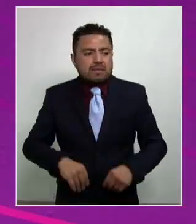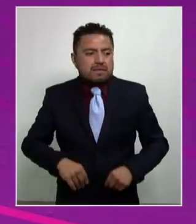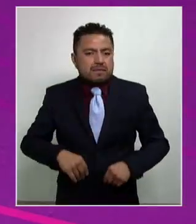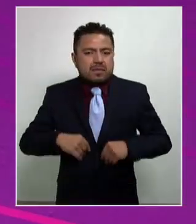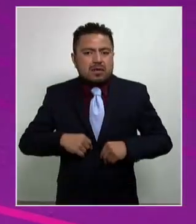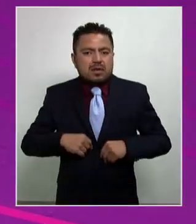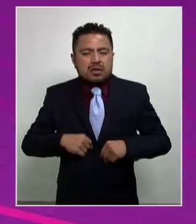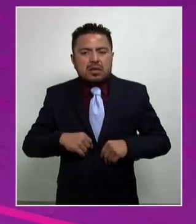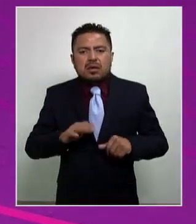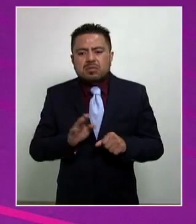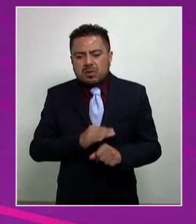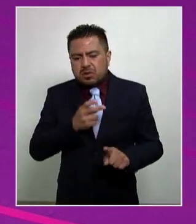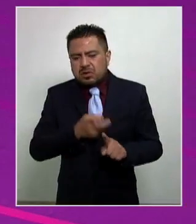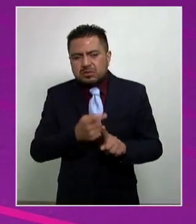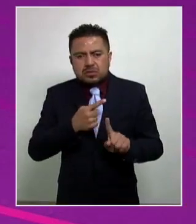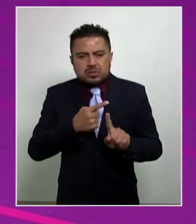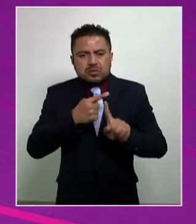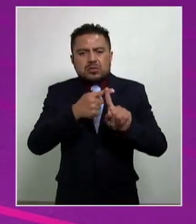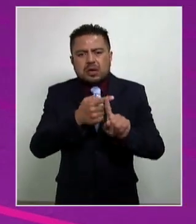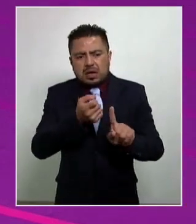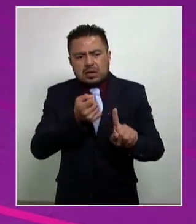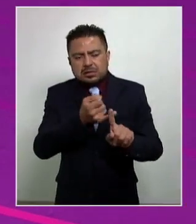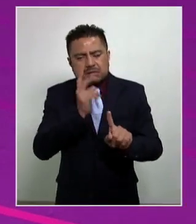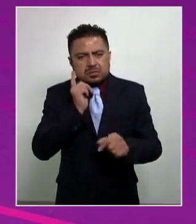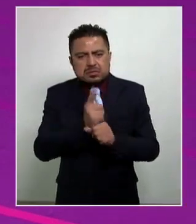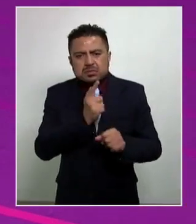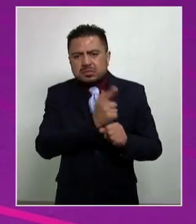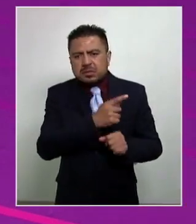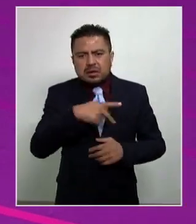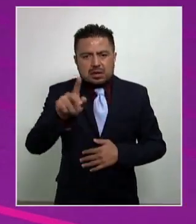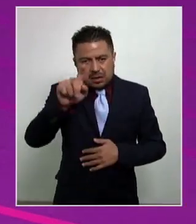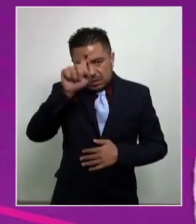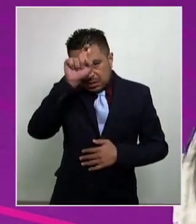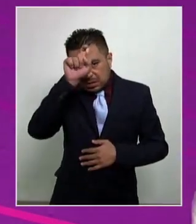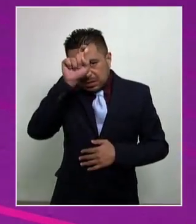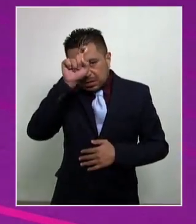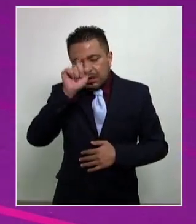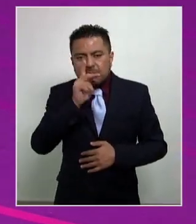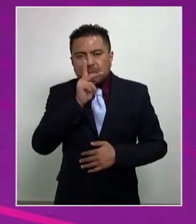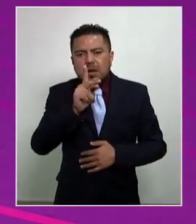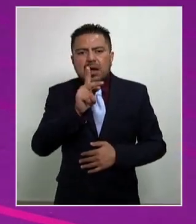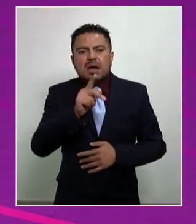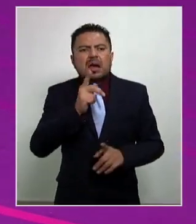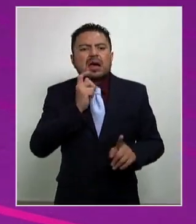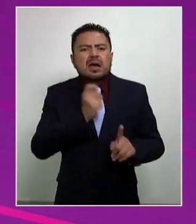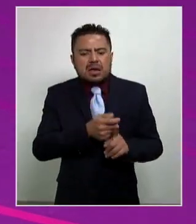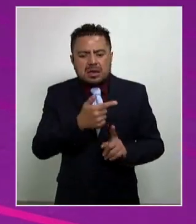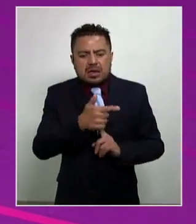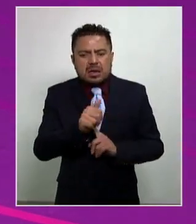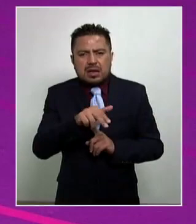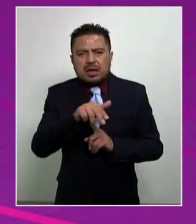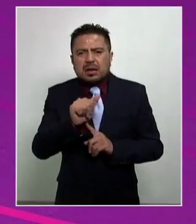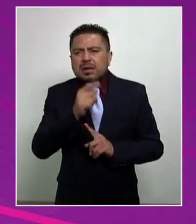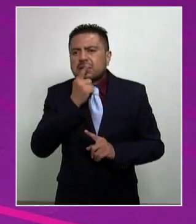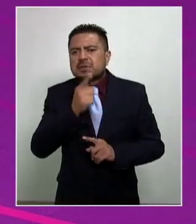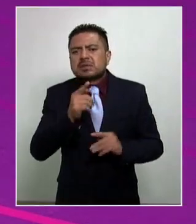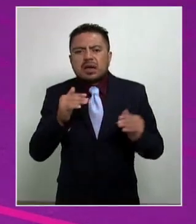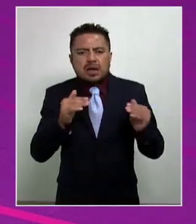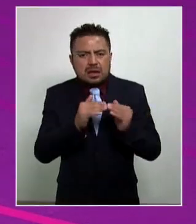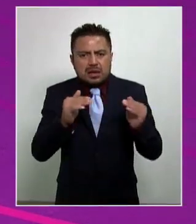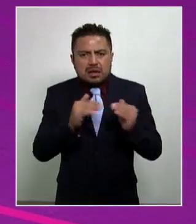por esta cruz que se ve así en Egipto. Hank es una palabra también de Ghana, y es decir, la